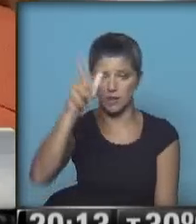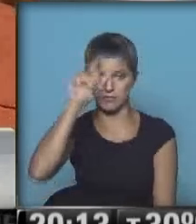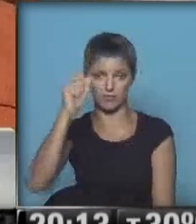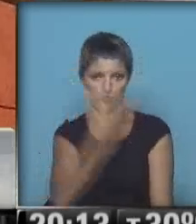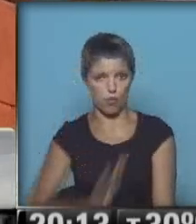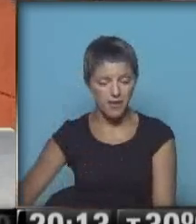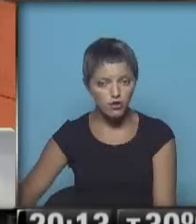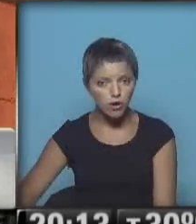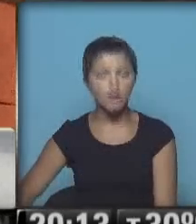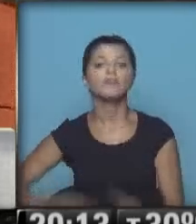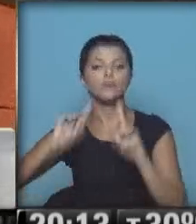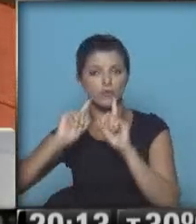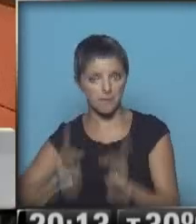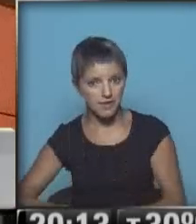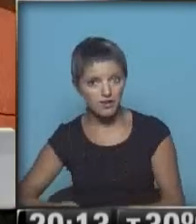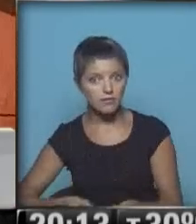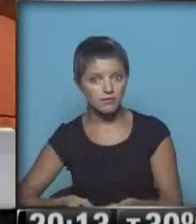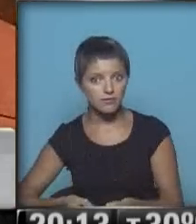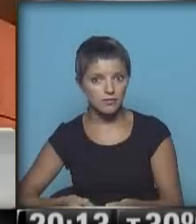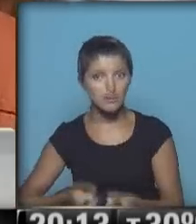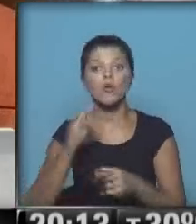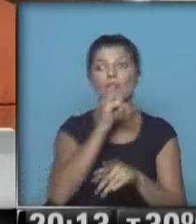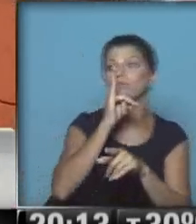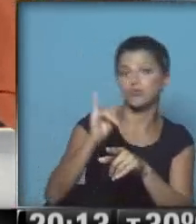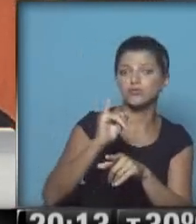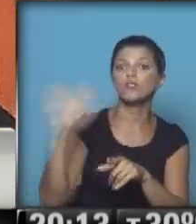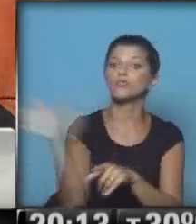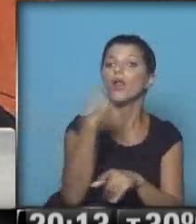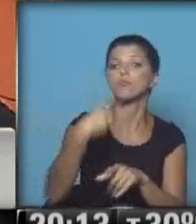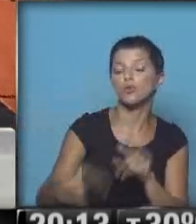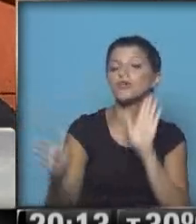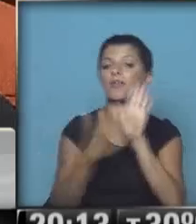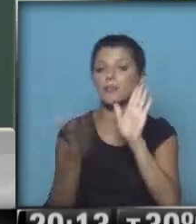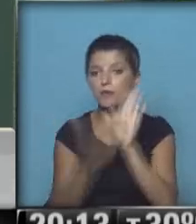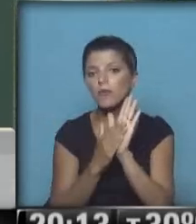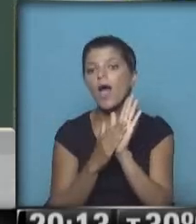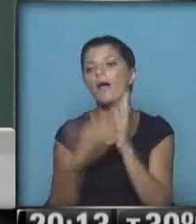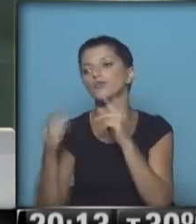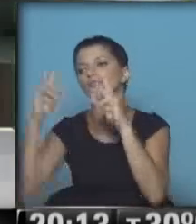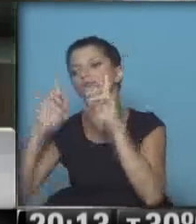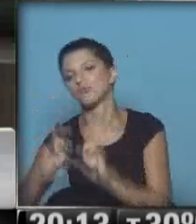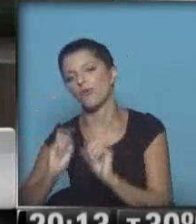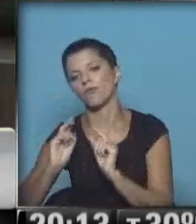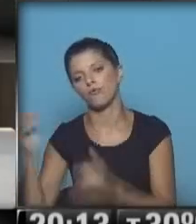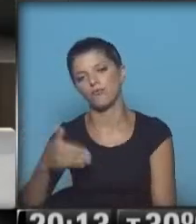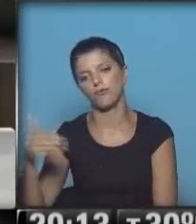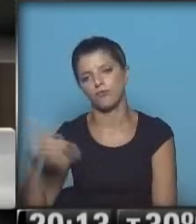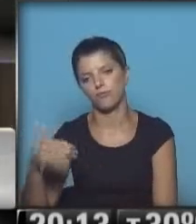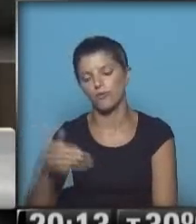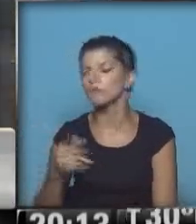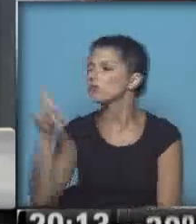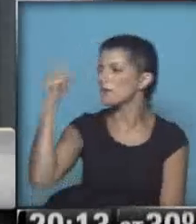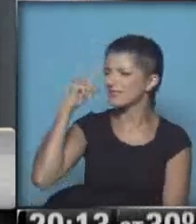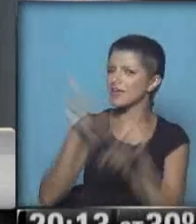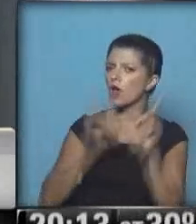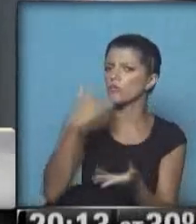Federal, sino que tras hacer la denuncia se ha retirado todos los elementos de prueba y dilatar nuevamente las pericias. ¿A usted no le da la sensación que hay algún sector,